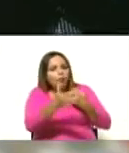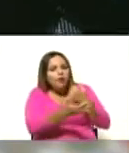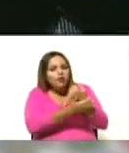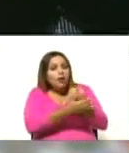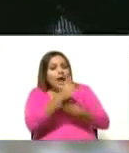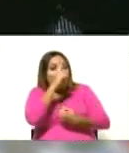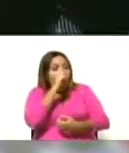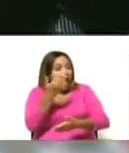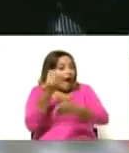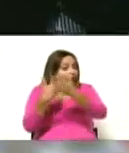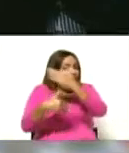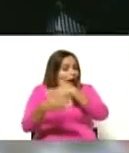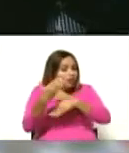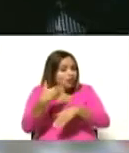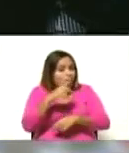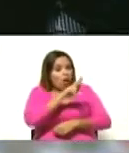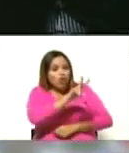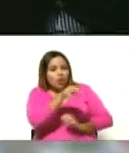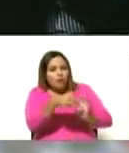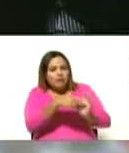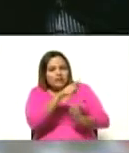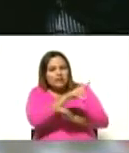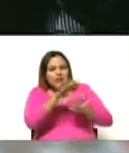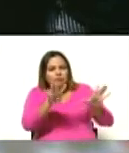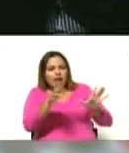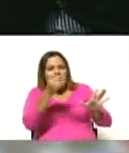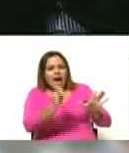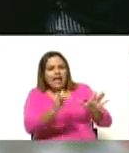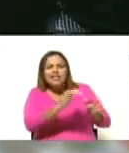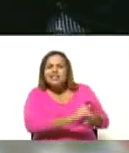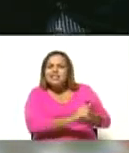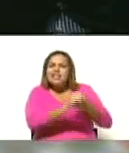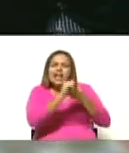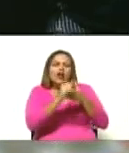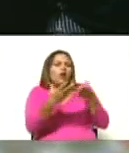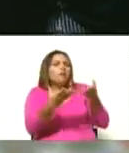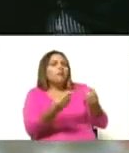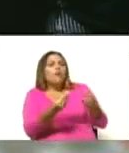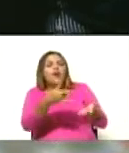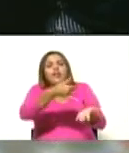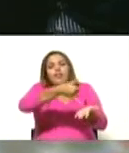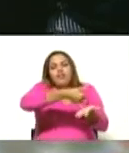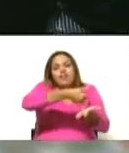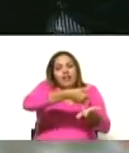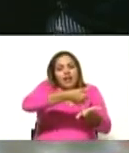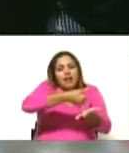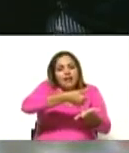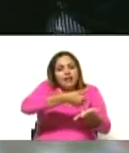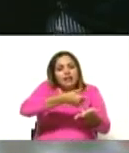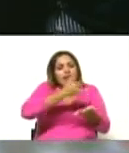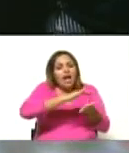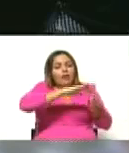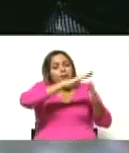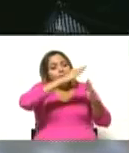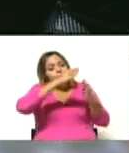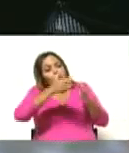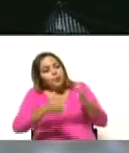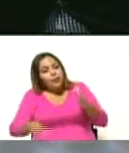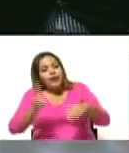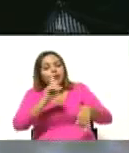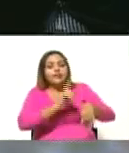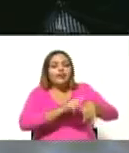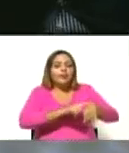aquel momento de cierta efervescencia era un liderazgo muy frágil, que iba a caer con el tiempo,